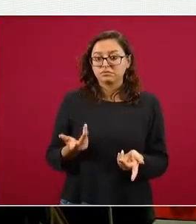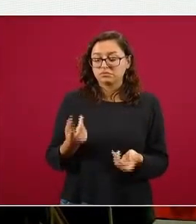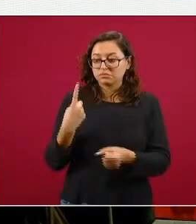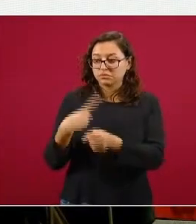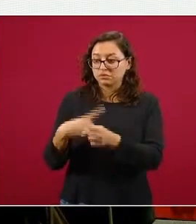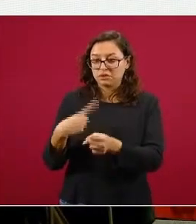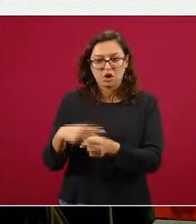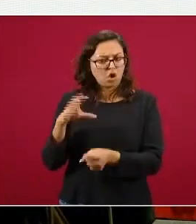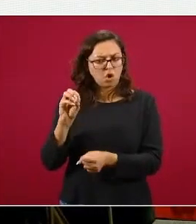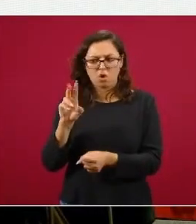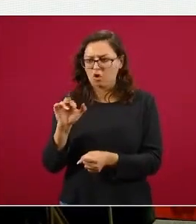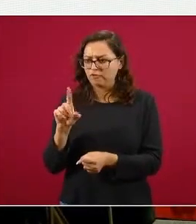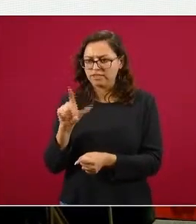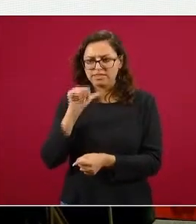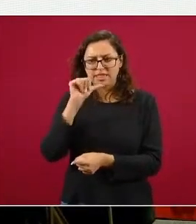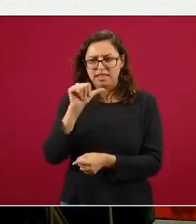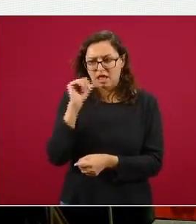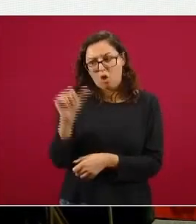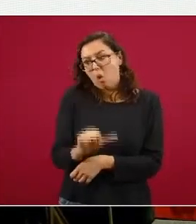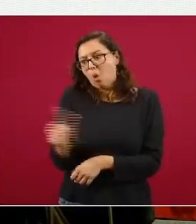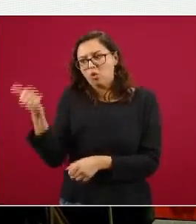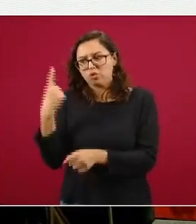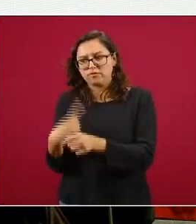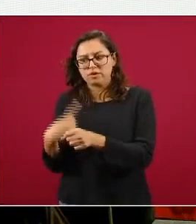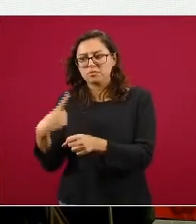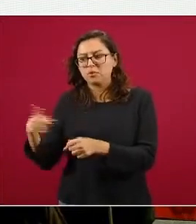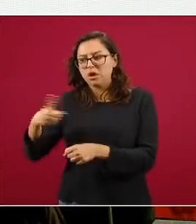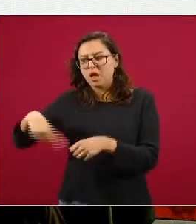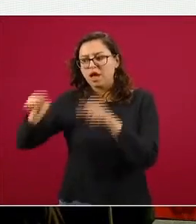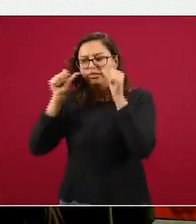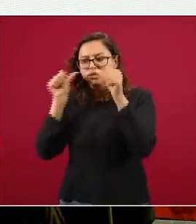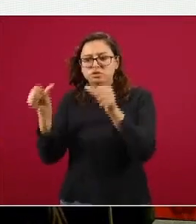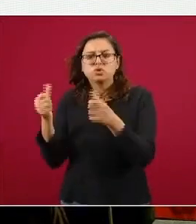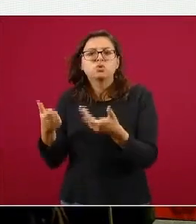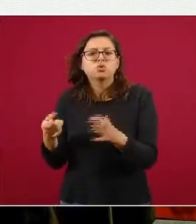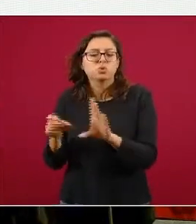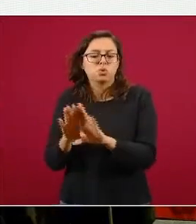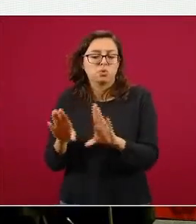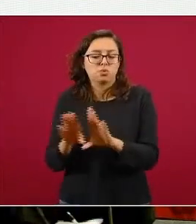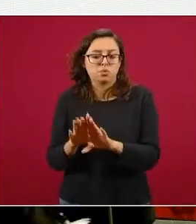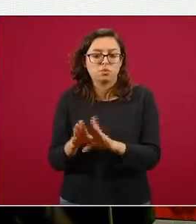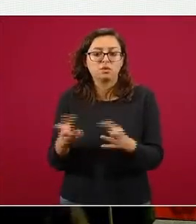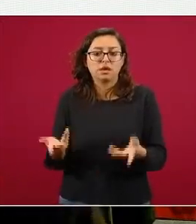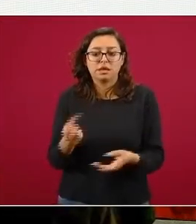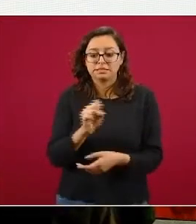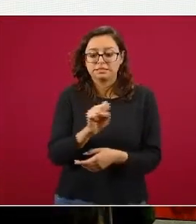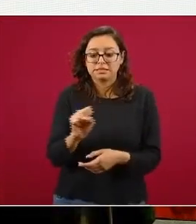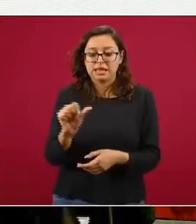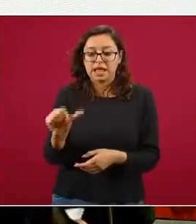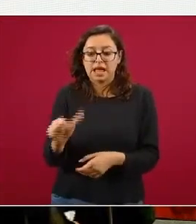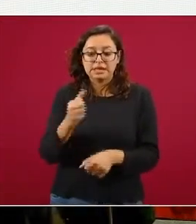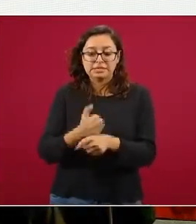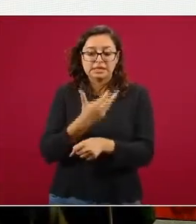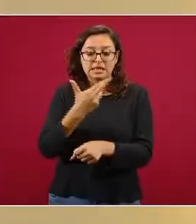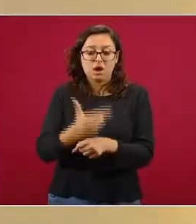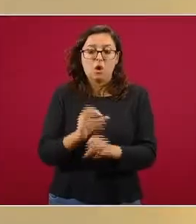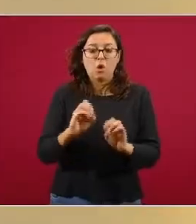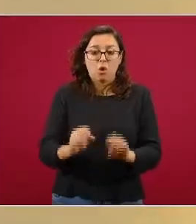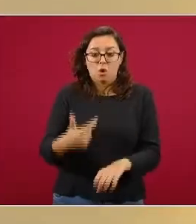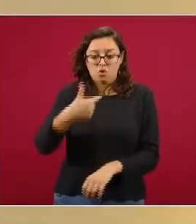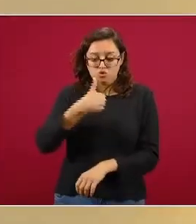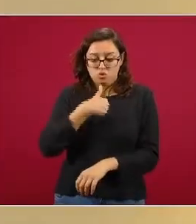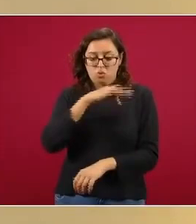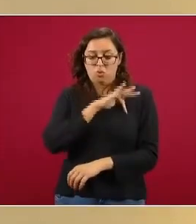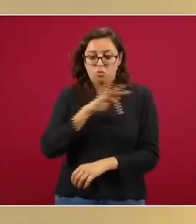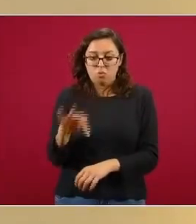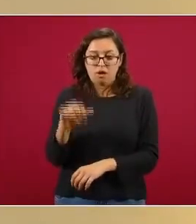COVID. Y el presidente instruyó a que el secretario de Salud, o en su caso yo mismo, como me ha instruido el doctor Alcocer, lo